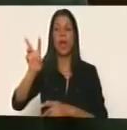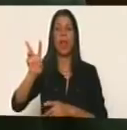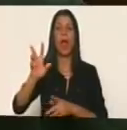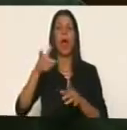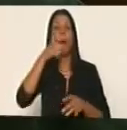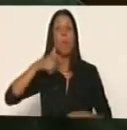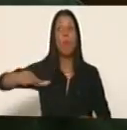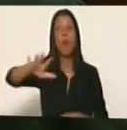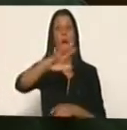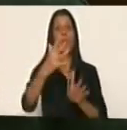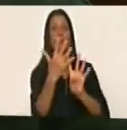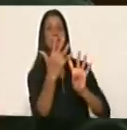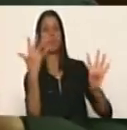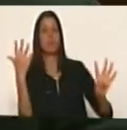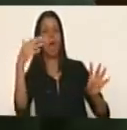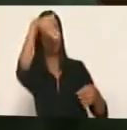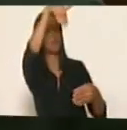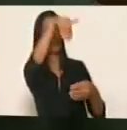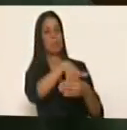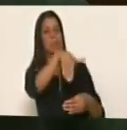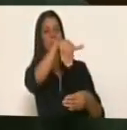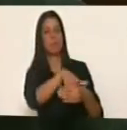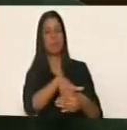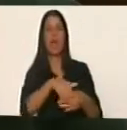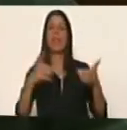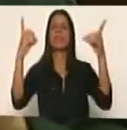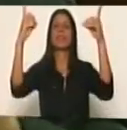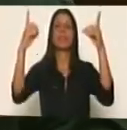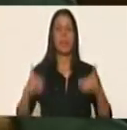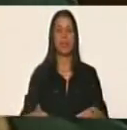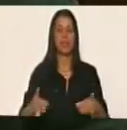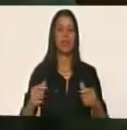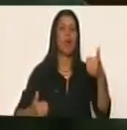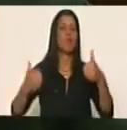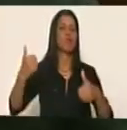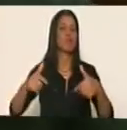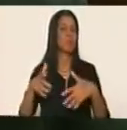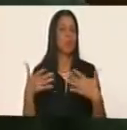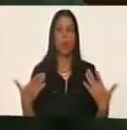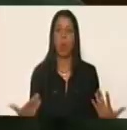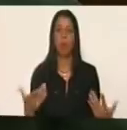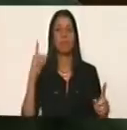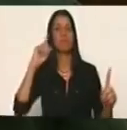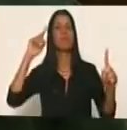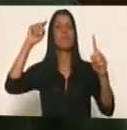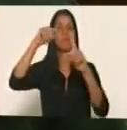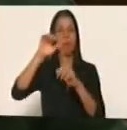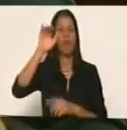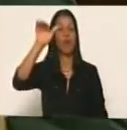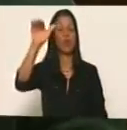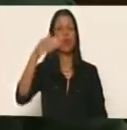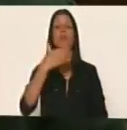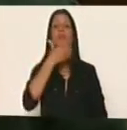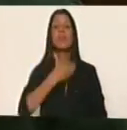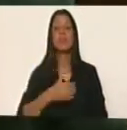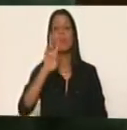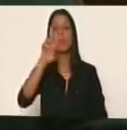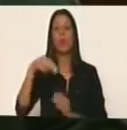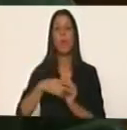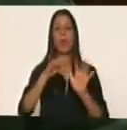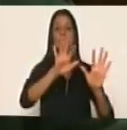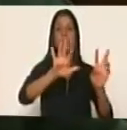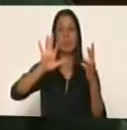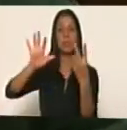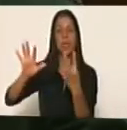las urnas electorales el destino por el cual seguirá transitando, y que en el mes de diciembre de 2017